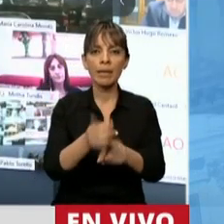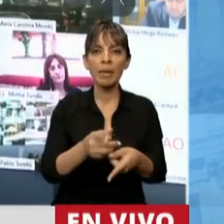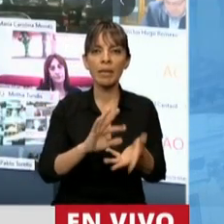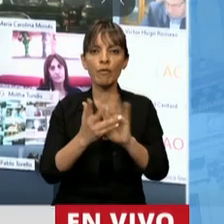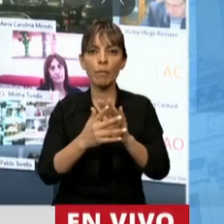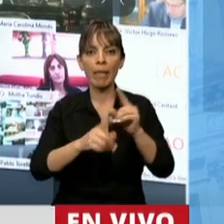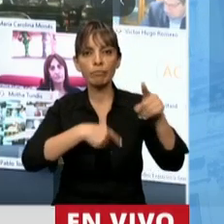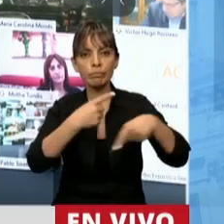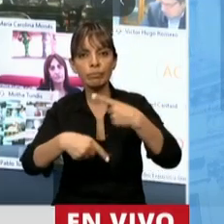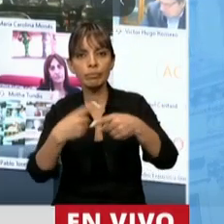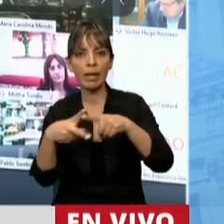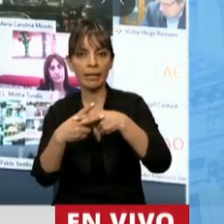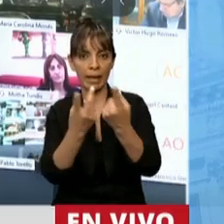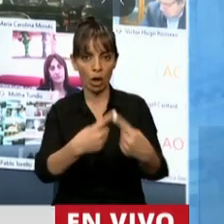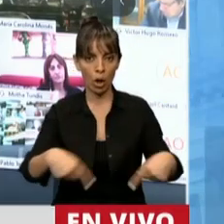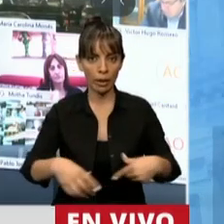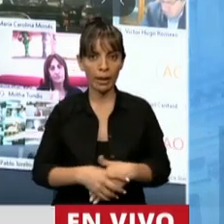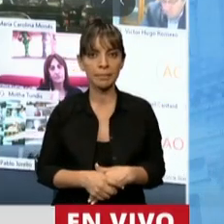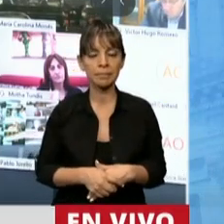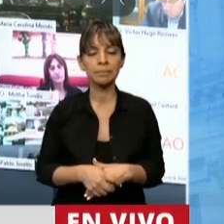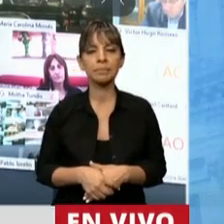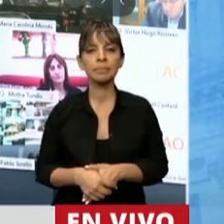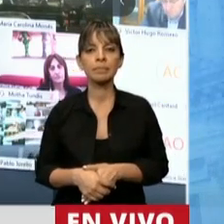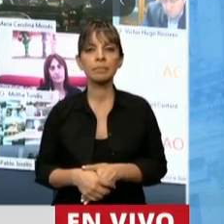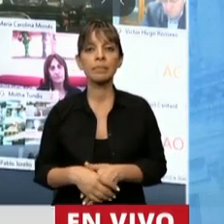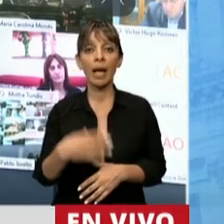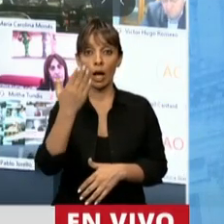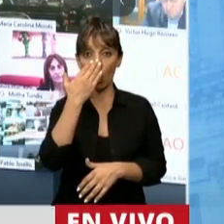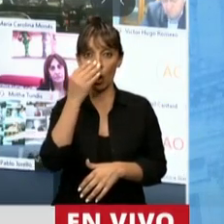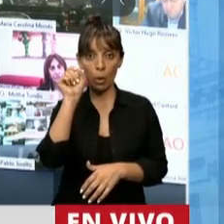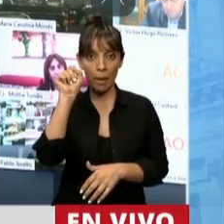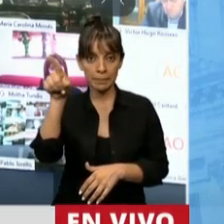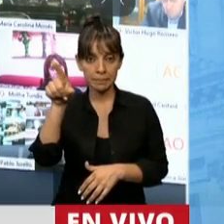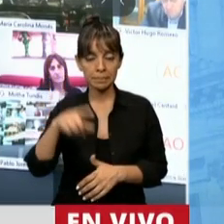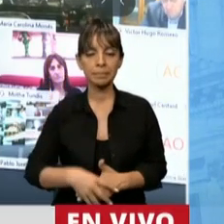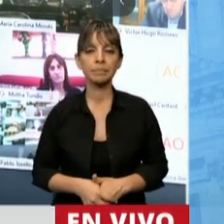transferencia tecnológica. Mire, en Córdoba,